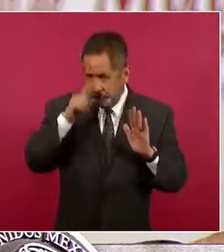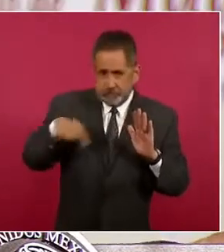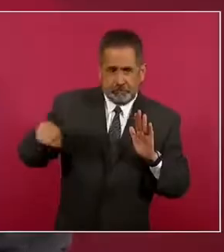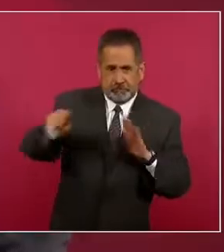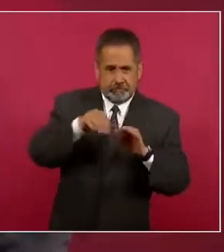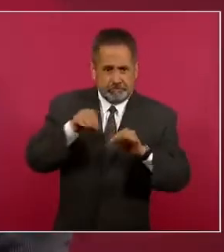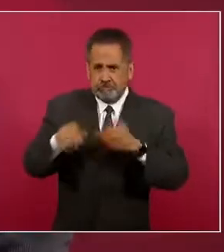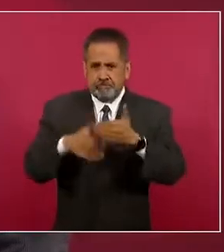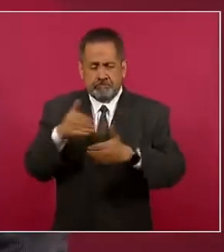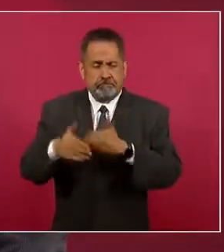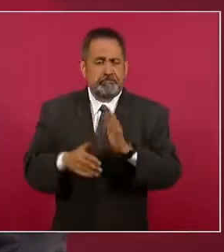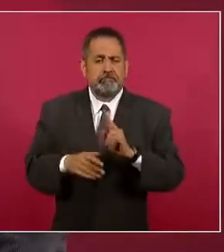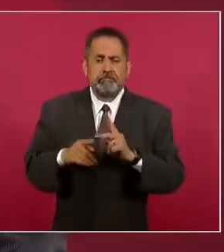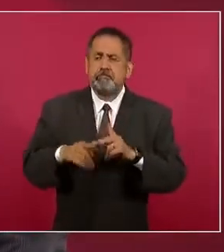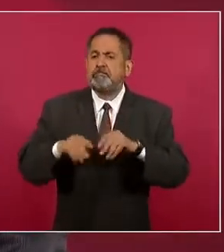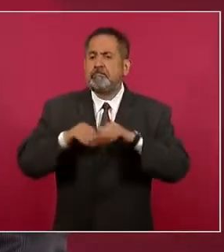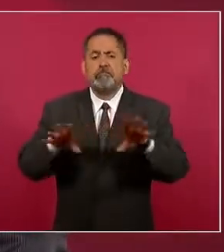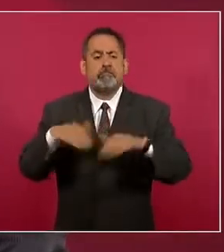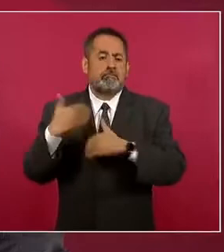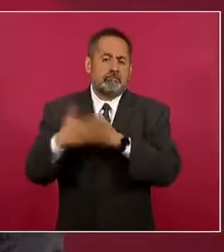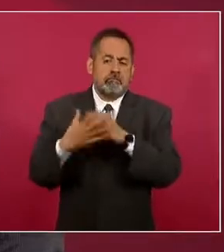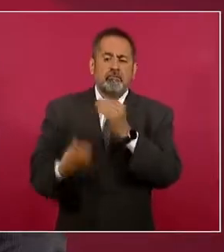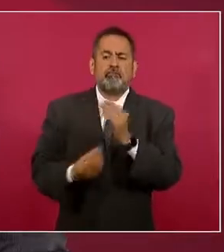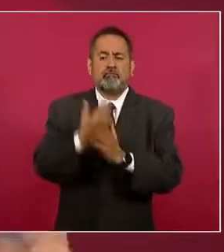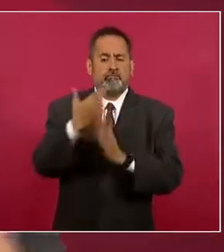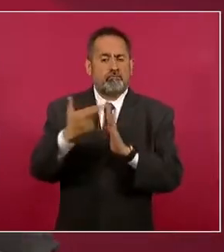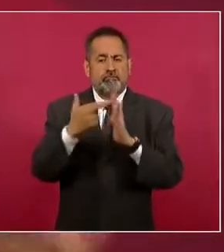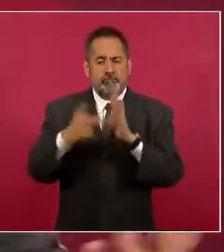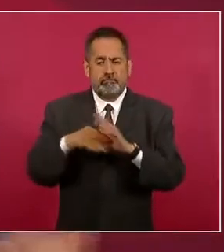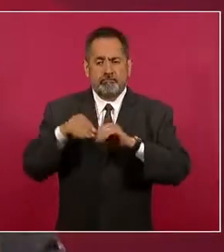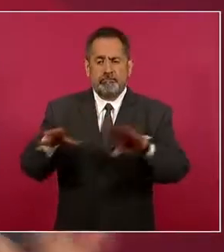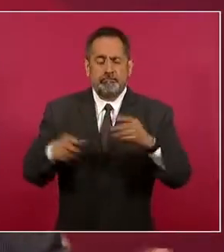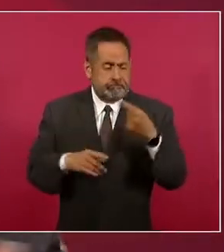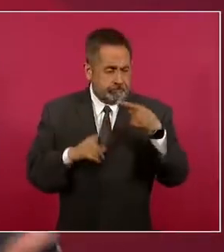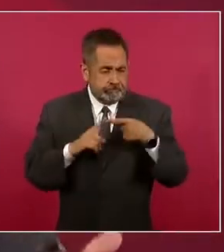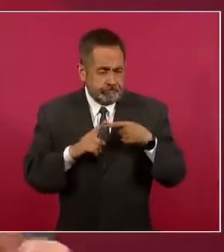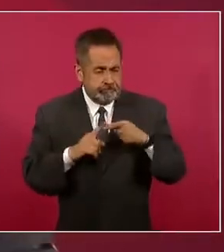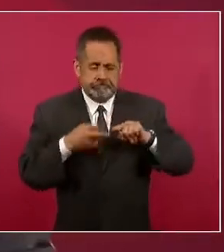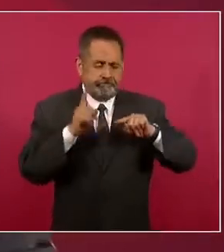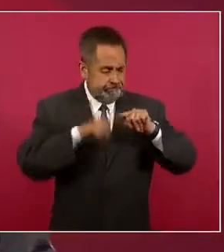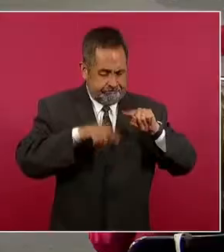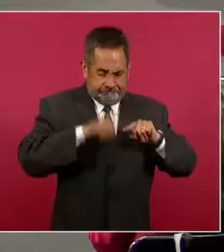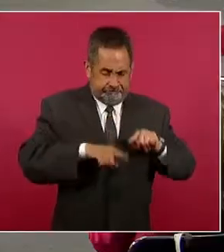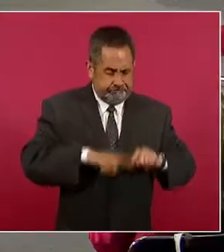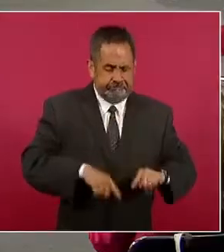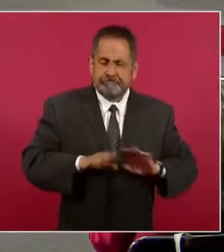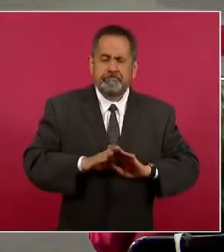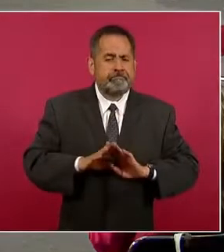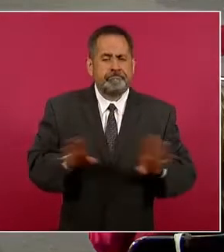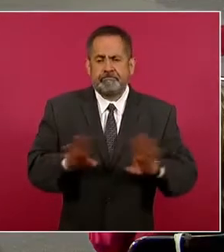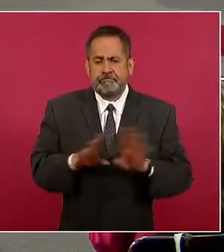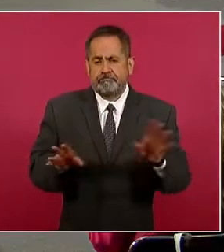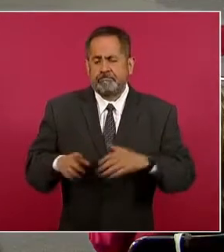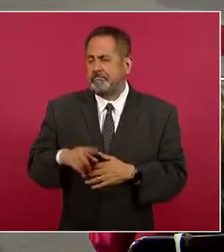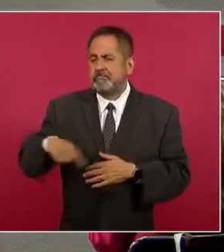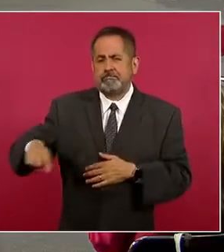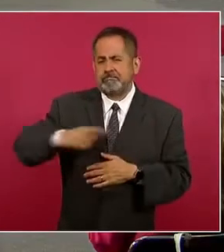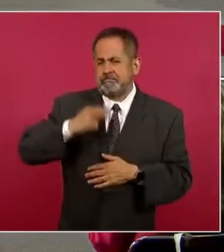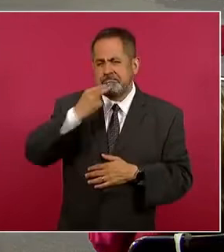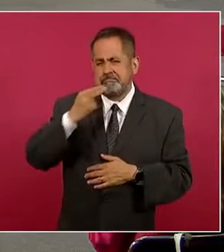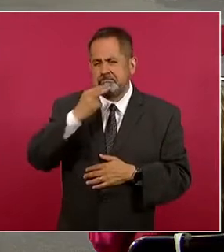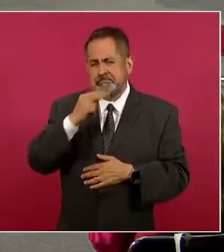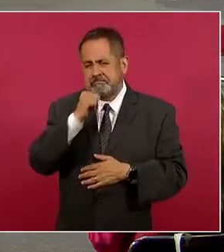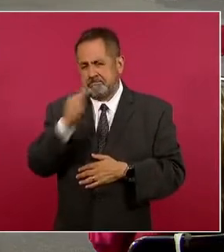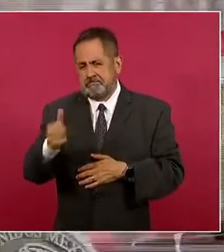También va a emitirse una nueva versión. Quitamos varias cosas que fueron definitivamente de muy poca